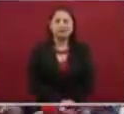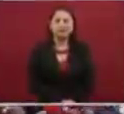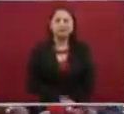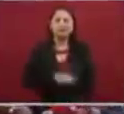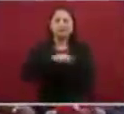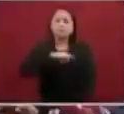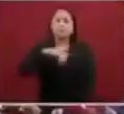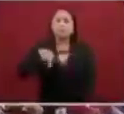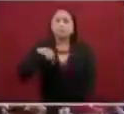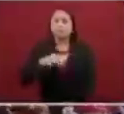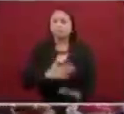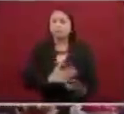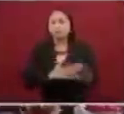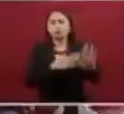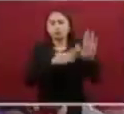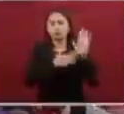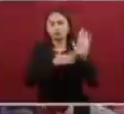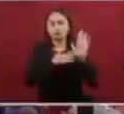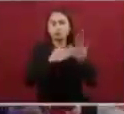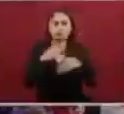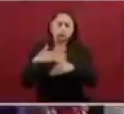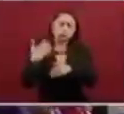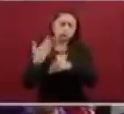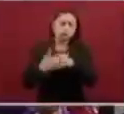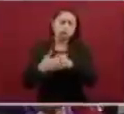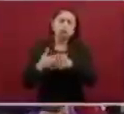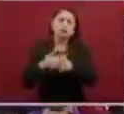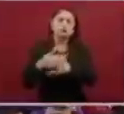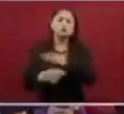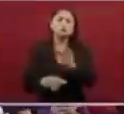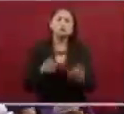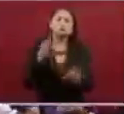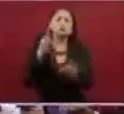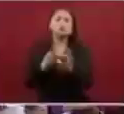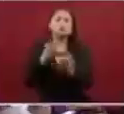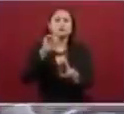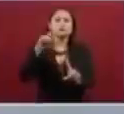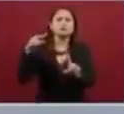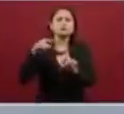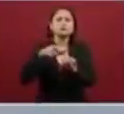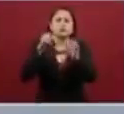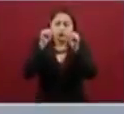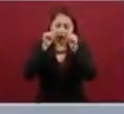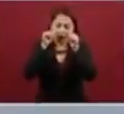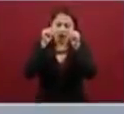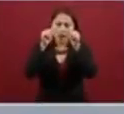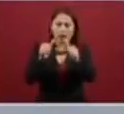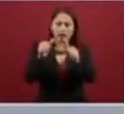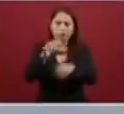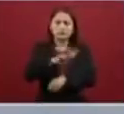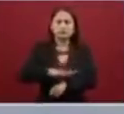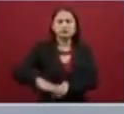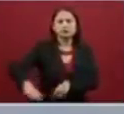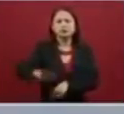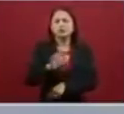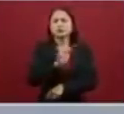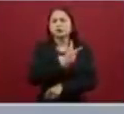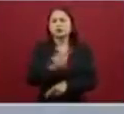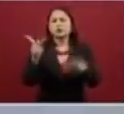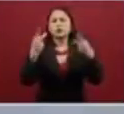Cumpliremos a cabalidad el criterio de atender y respetar a todos los